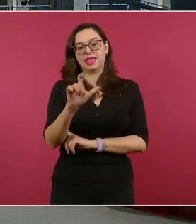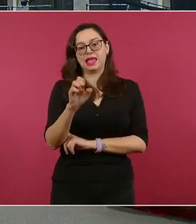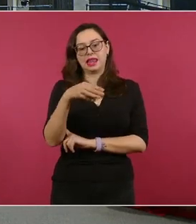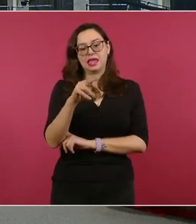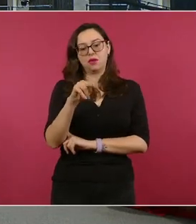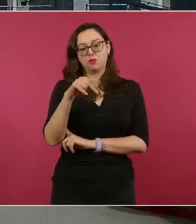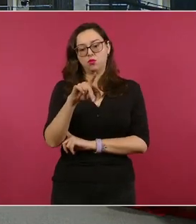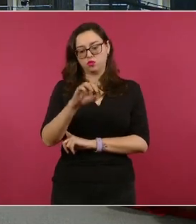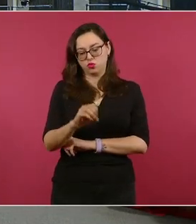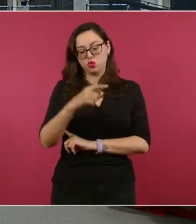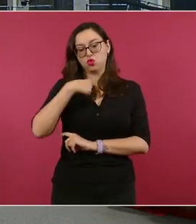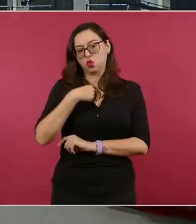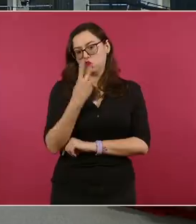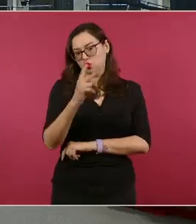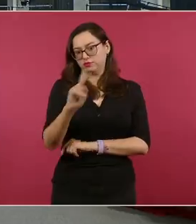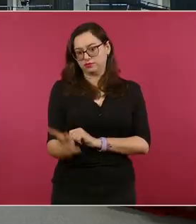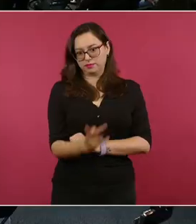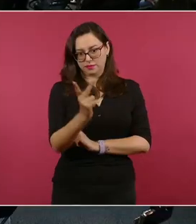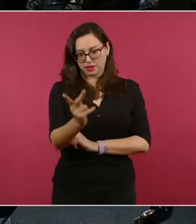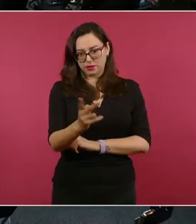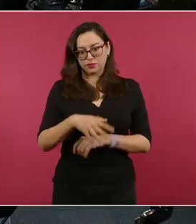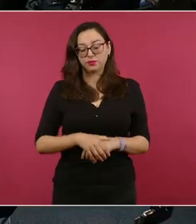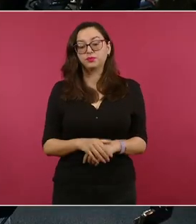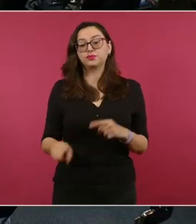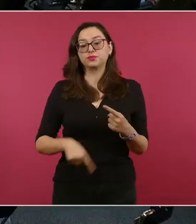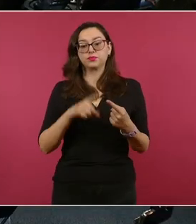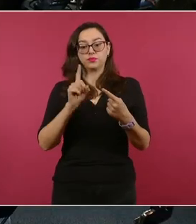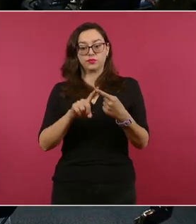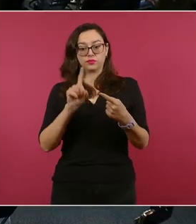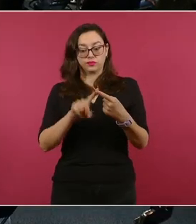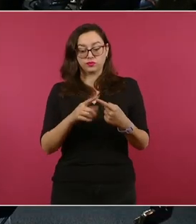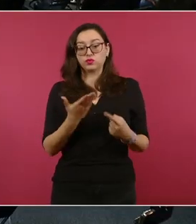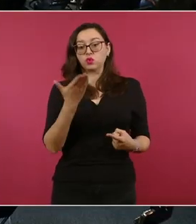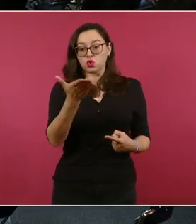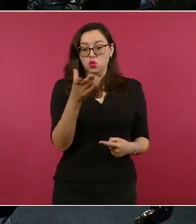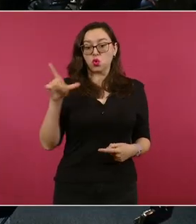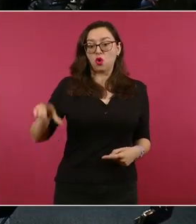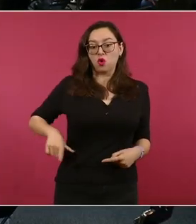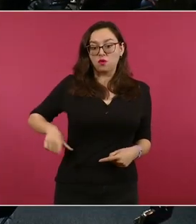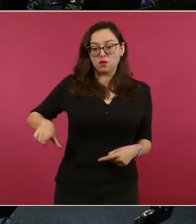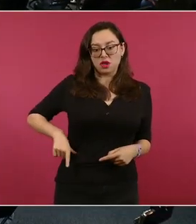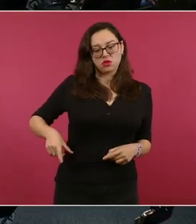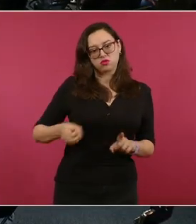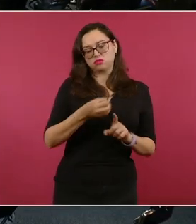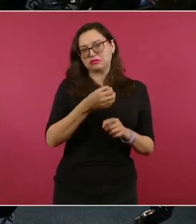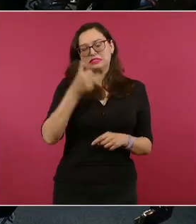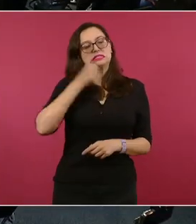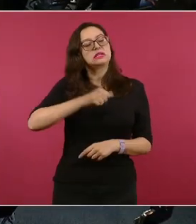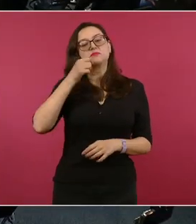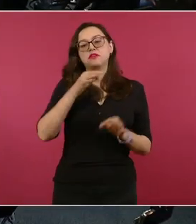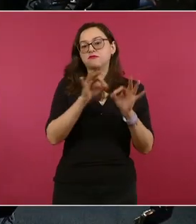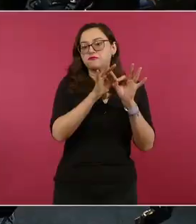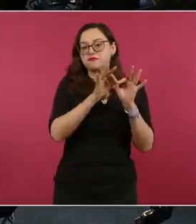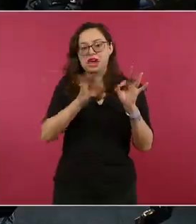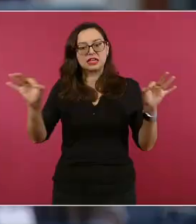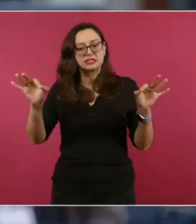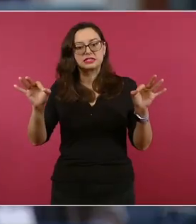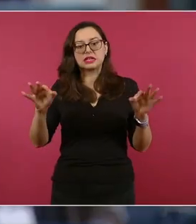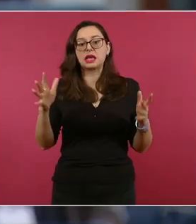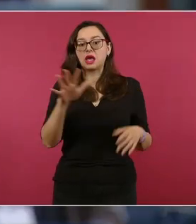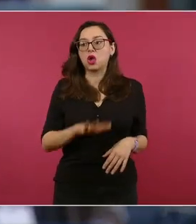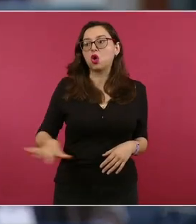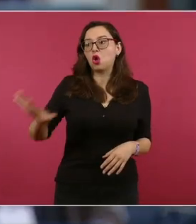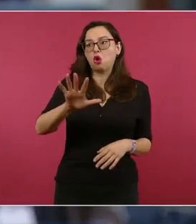preguntas para usted. La primera, el lema de su gobierno, la consigna de su gobierno fue desde un principio, por el bien de todos, primero